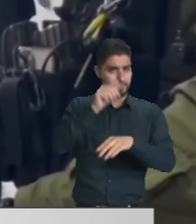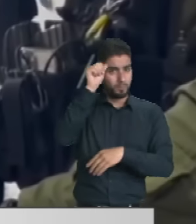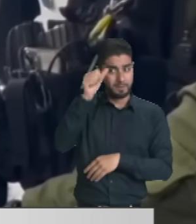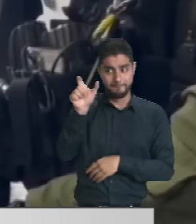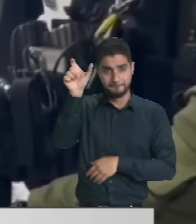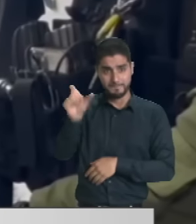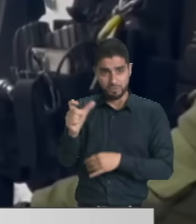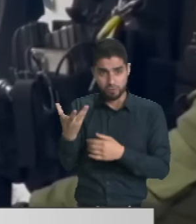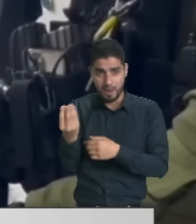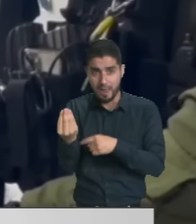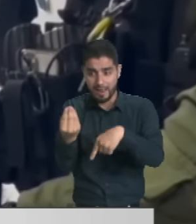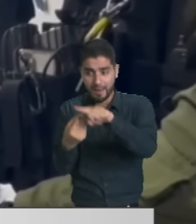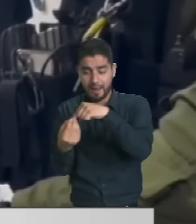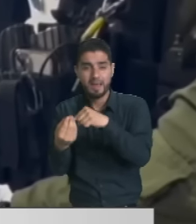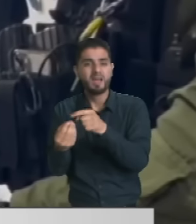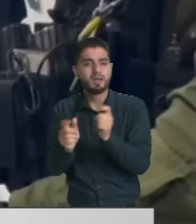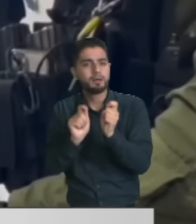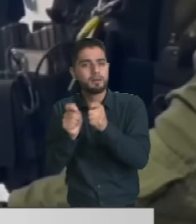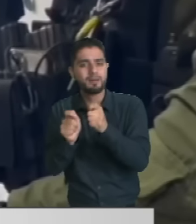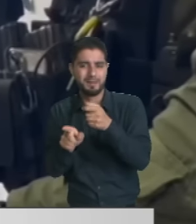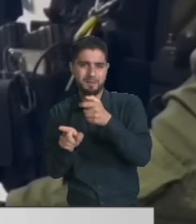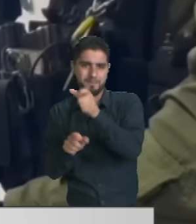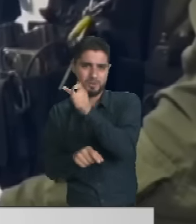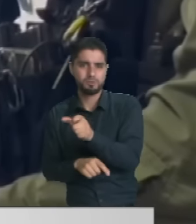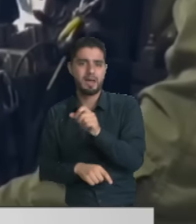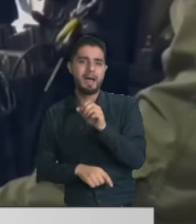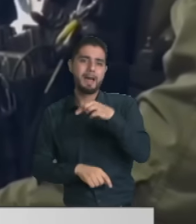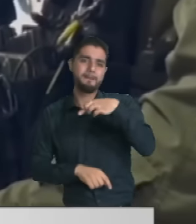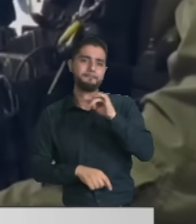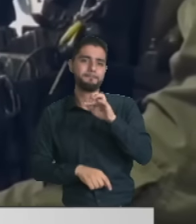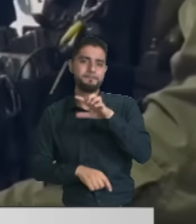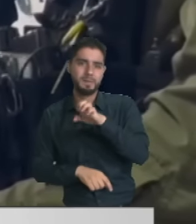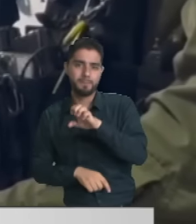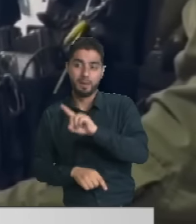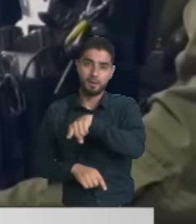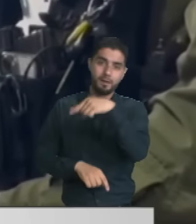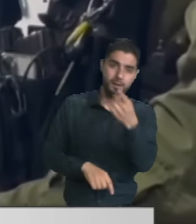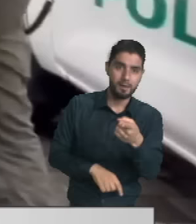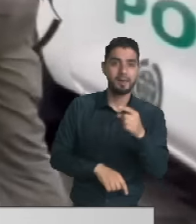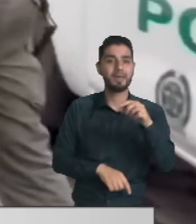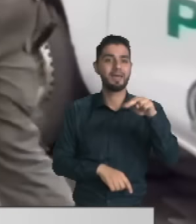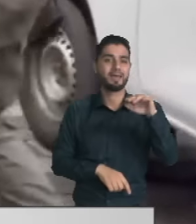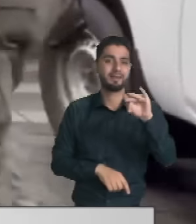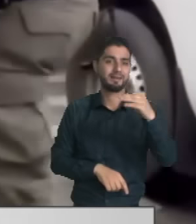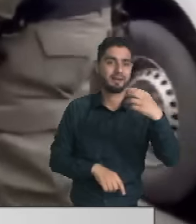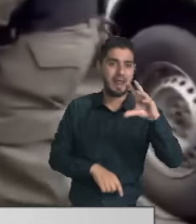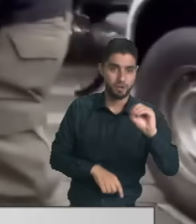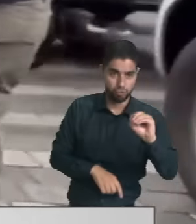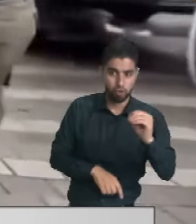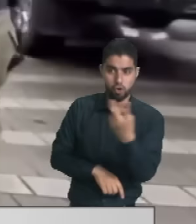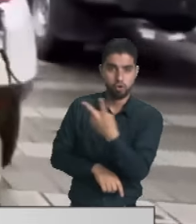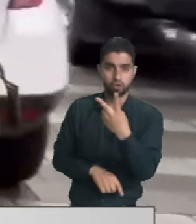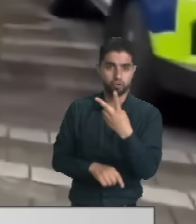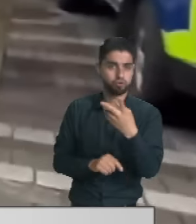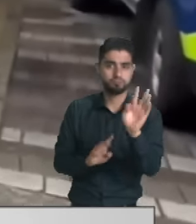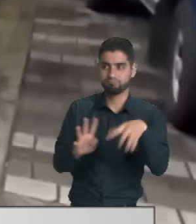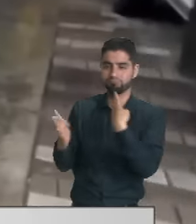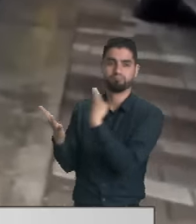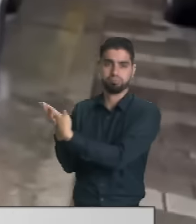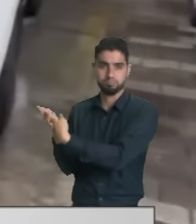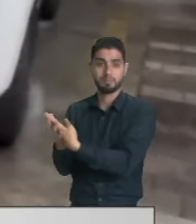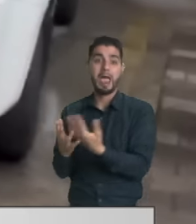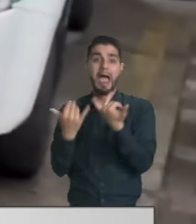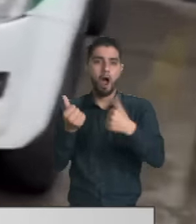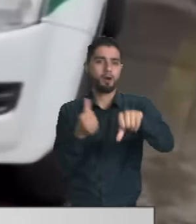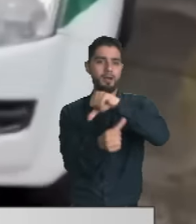Pipe, este año fue capturado alias Nacho y este individuo era quien en este momento se encontraba dinamizando todo el tema extorsivo y todo